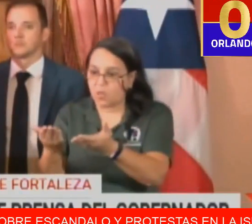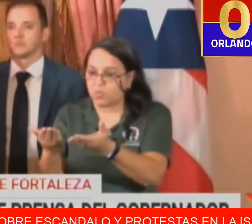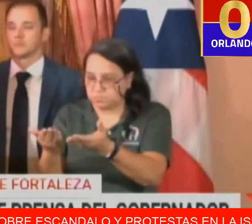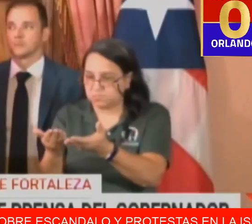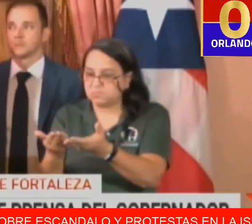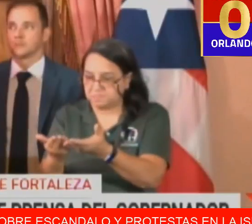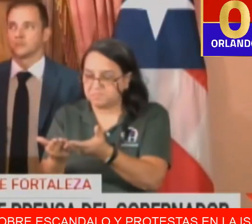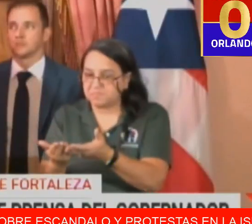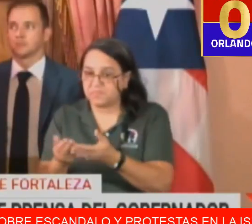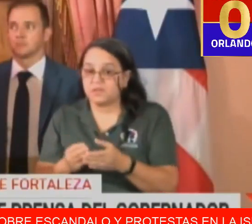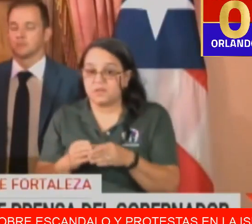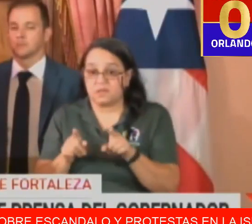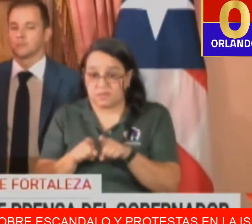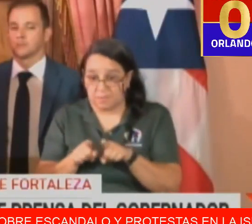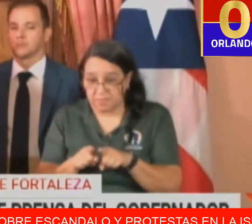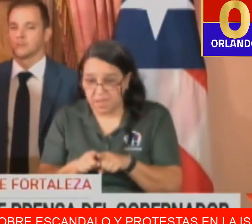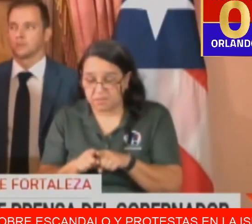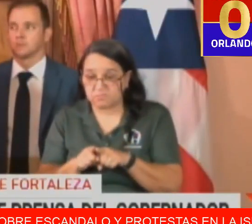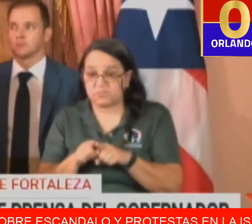forma,